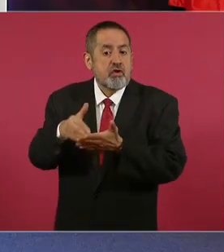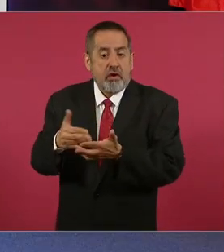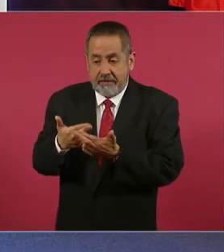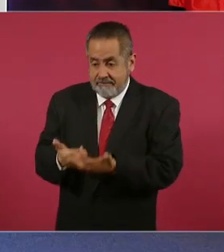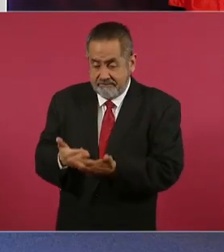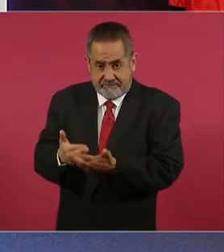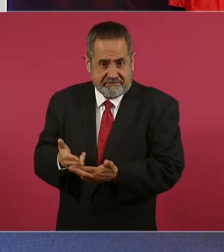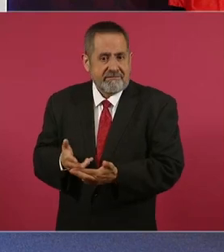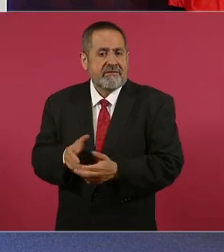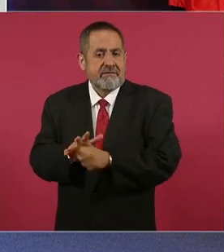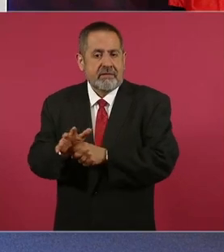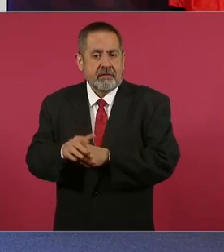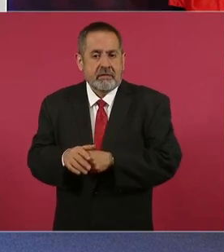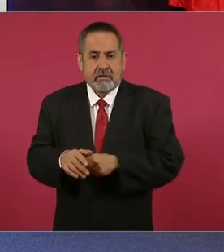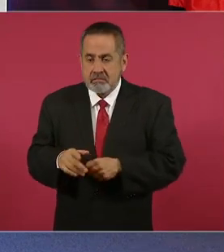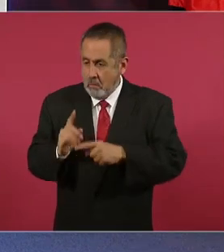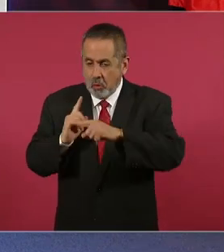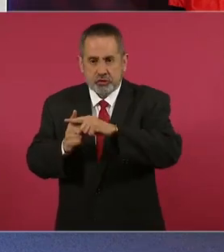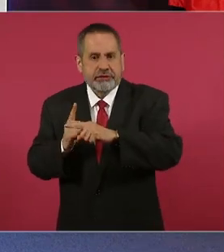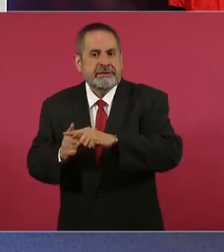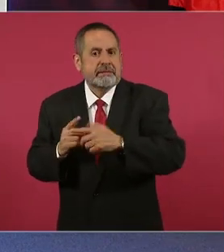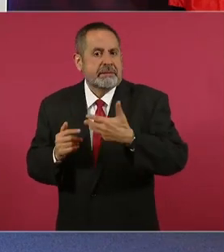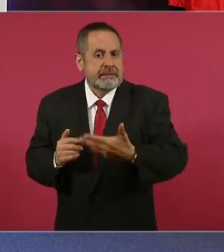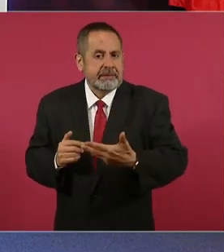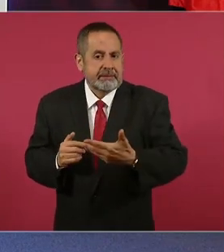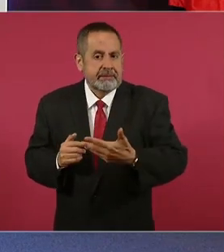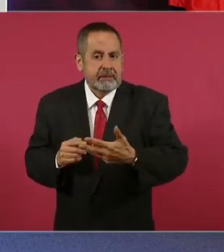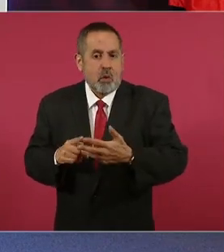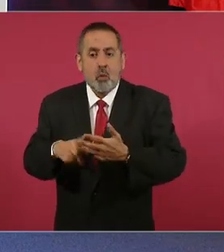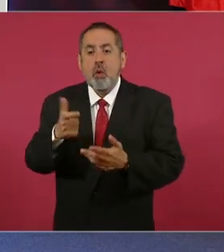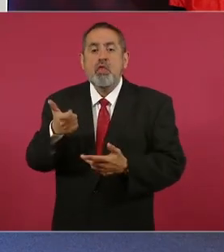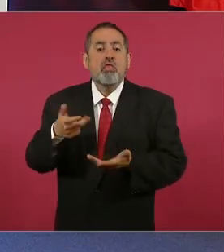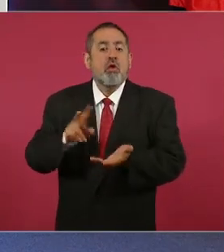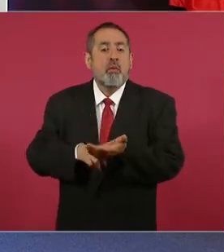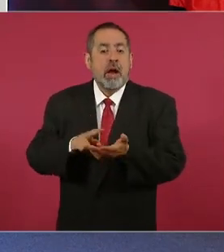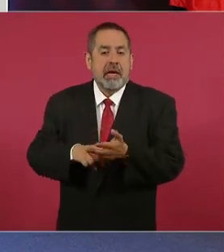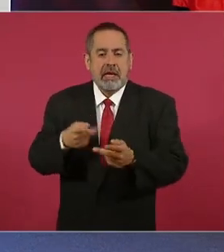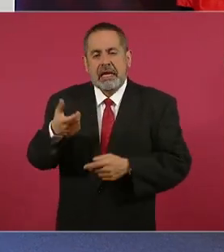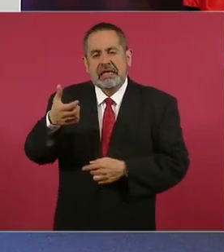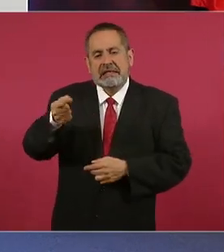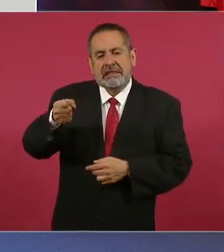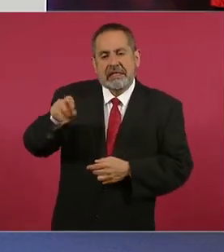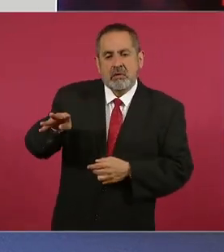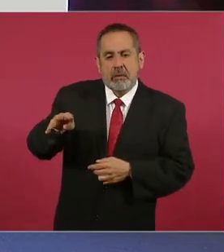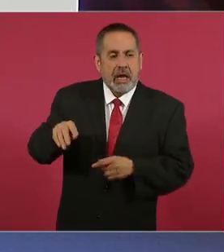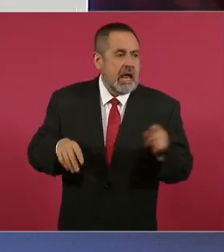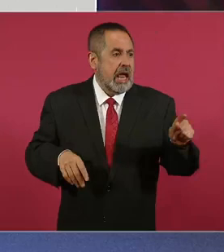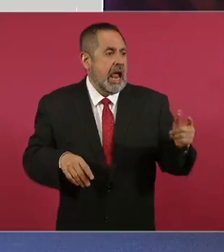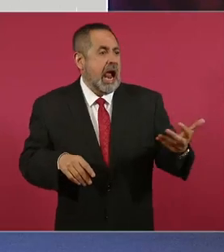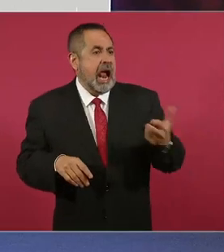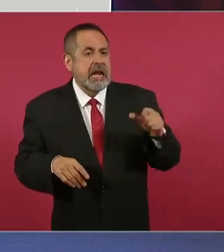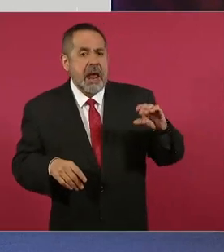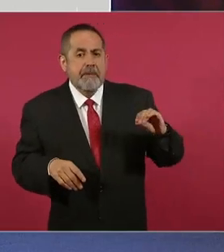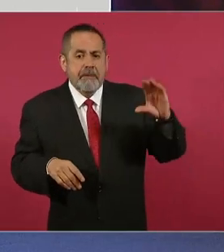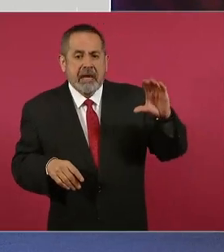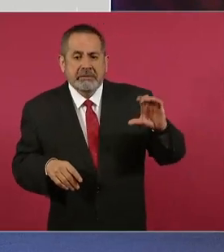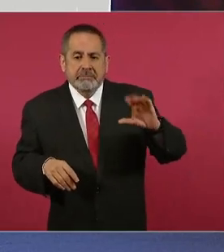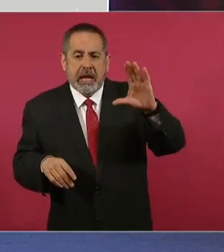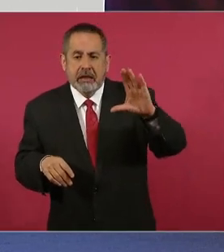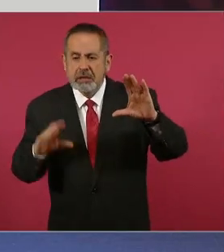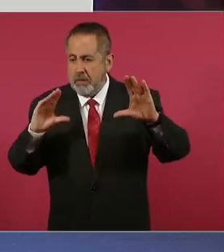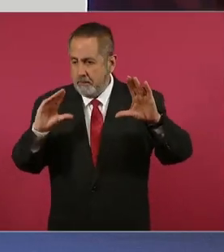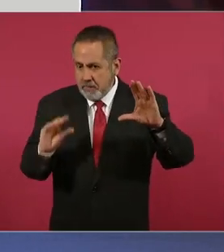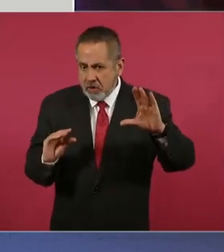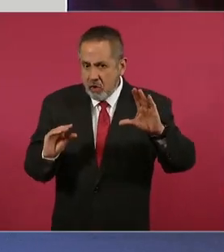barriles positivos. Precio, 69, inferior a